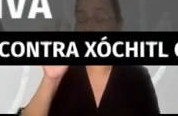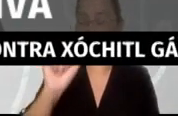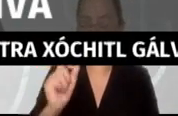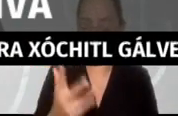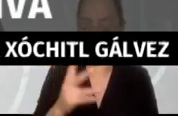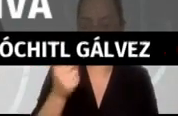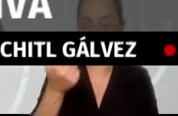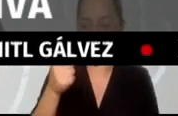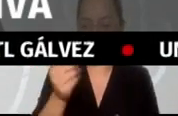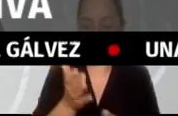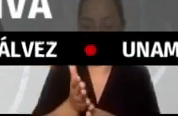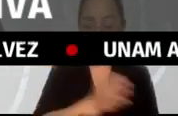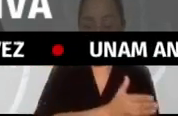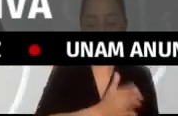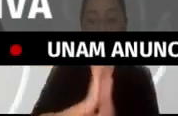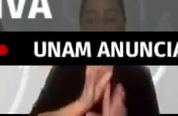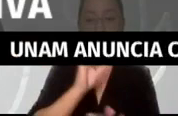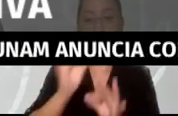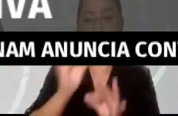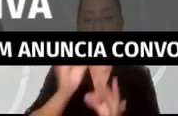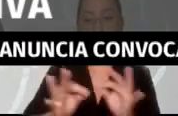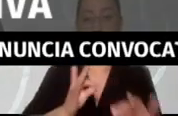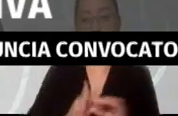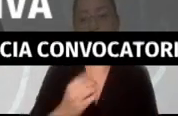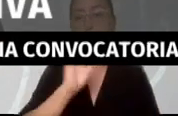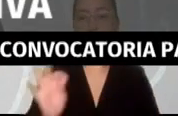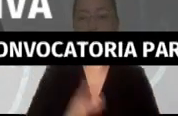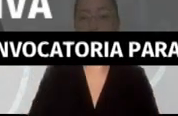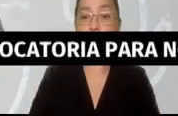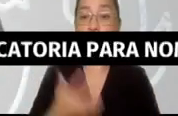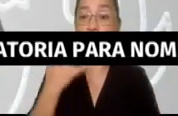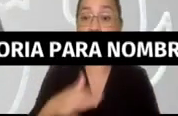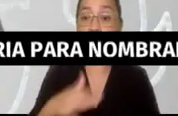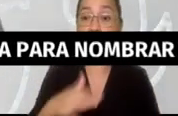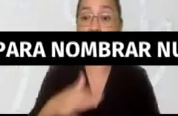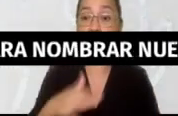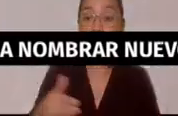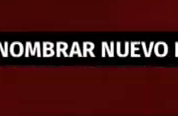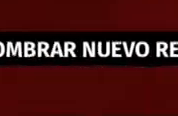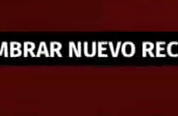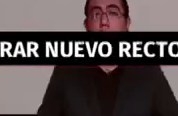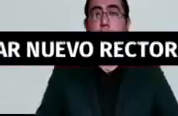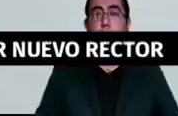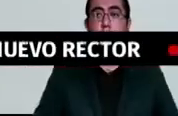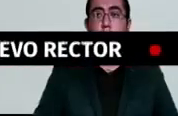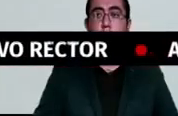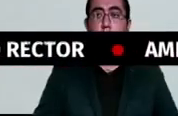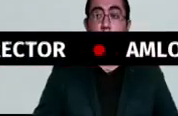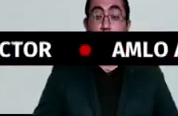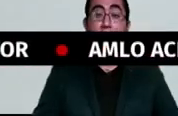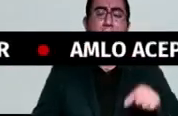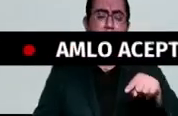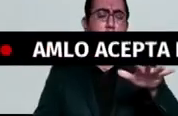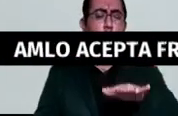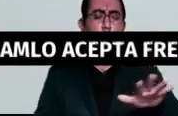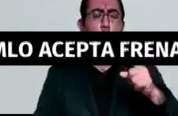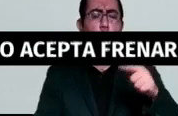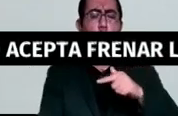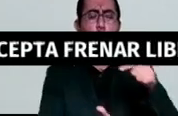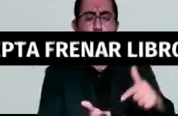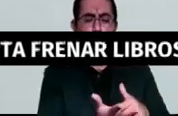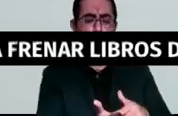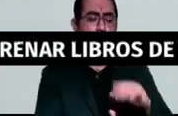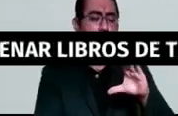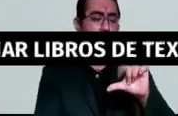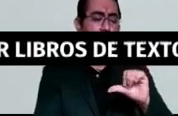inversión de más de 32 millones de pesos para estos proyectos aquí en la conquista estamos construyendo